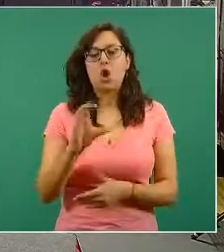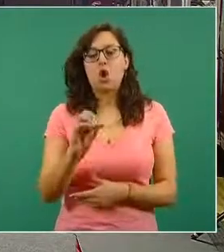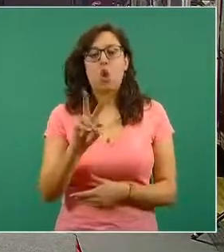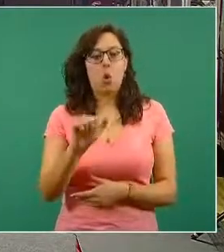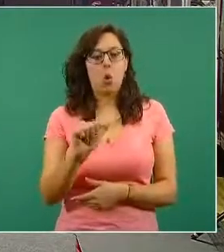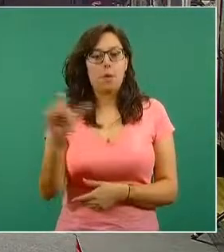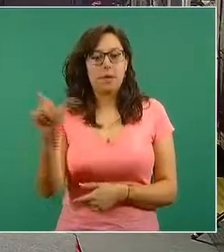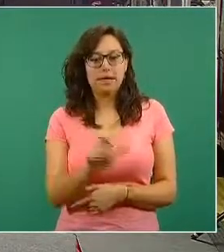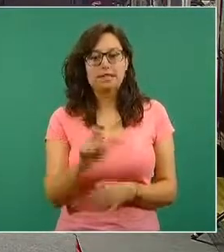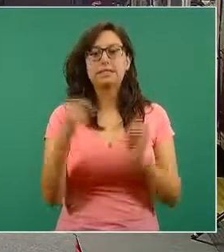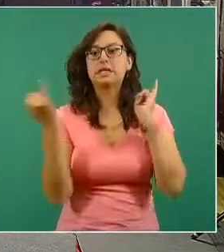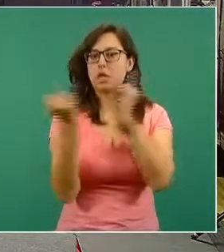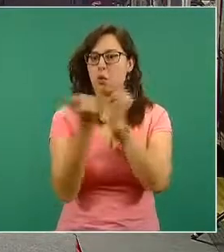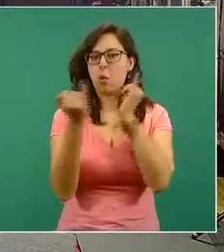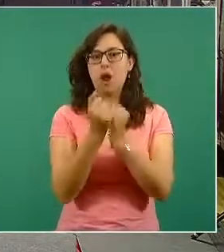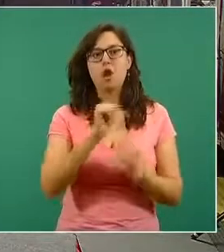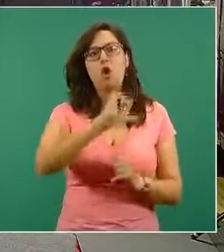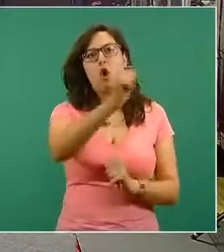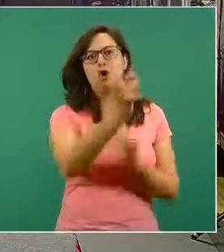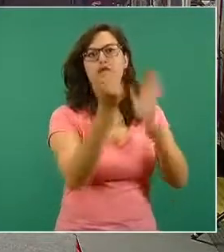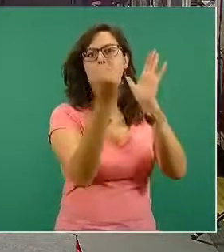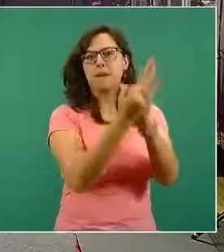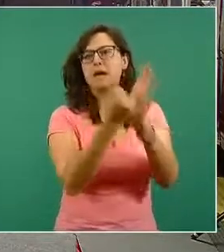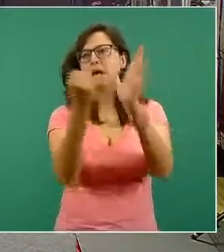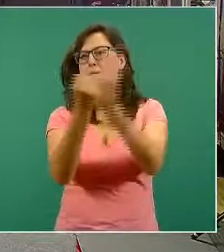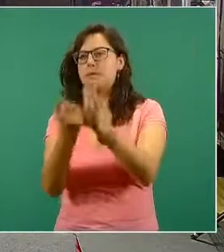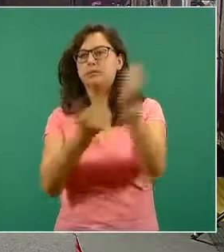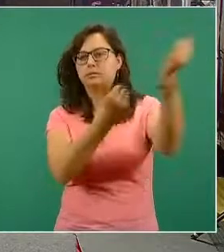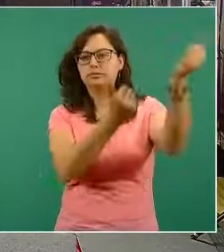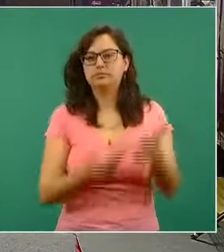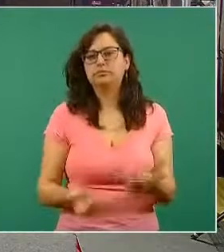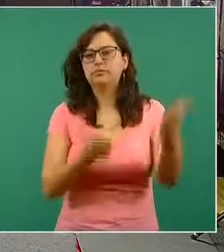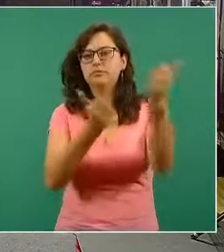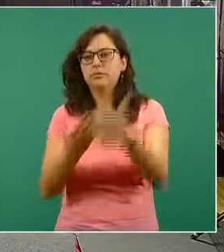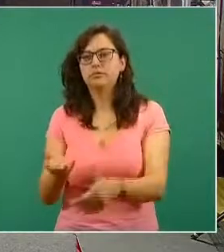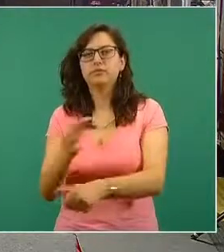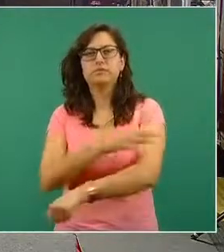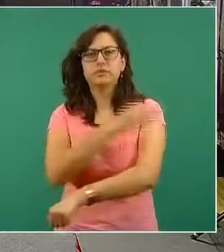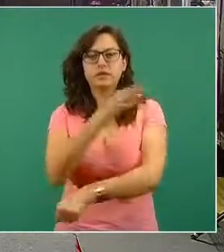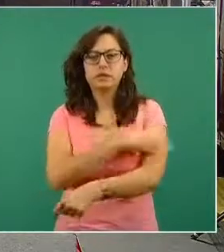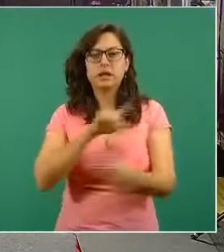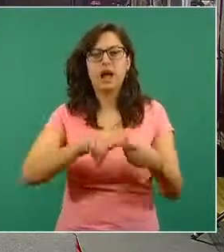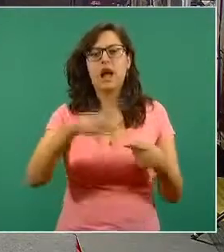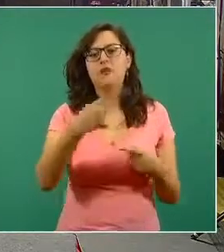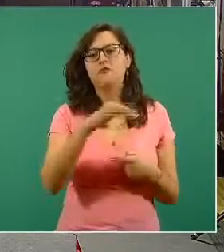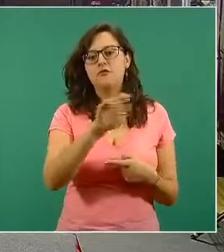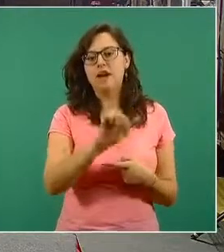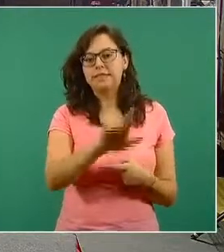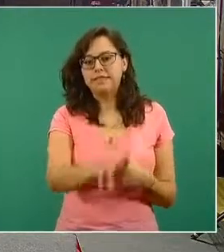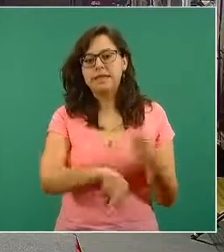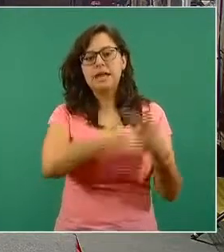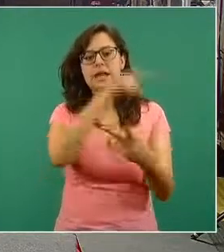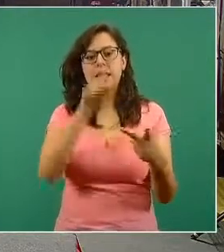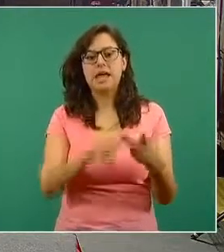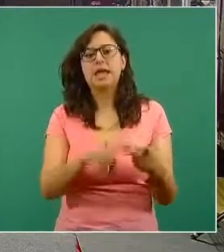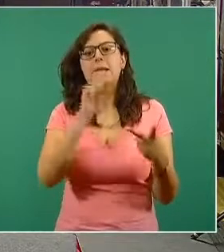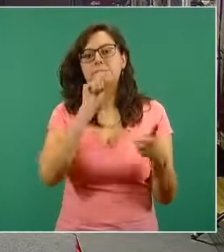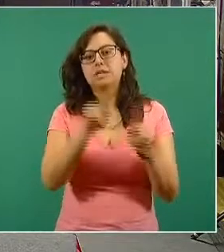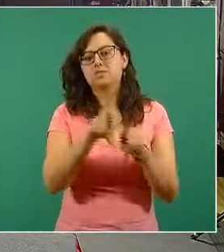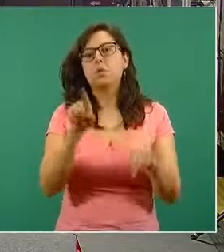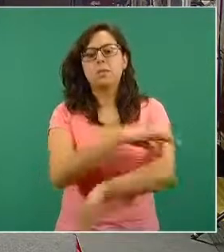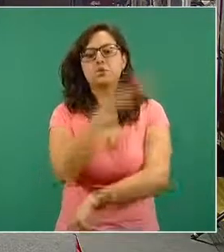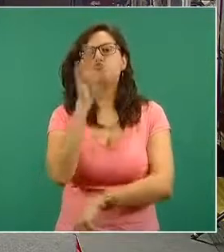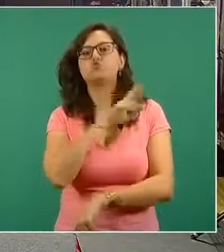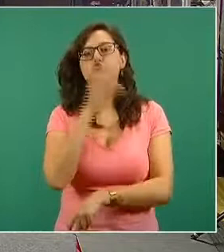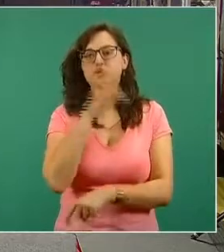también los embarques que ya están programados tanto de la vacuna de Pfizer como de la vacuna Sputnik. Entonces